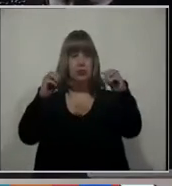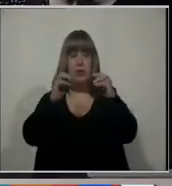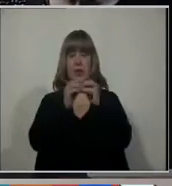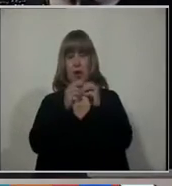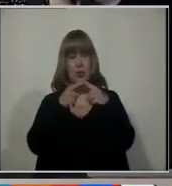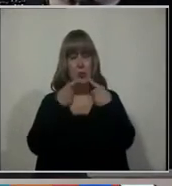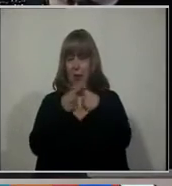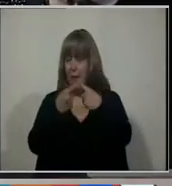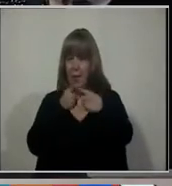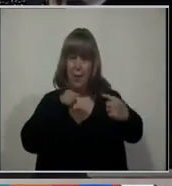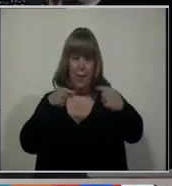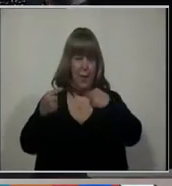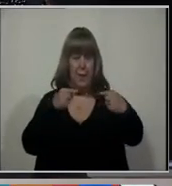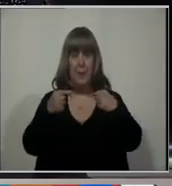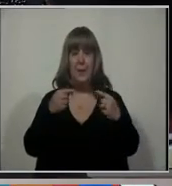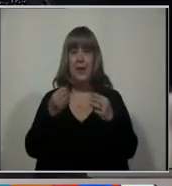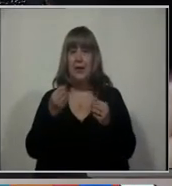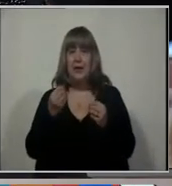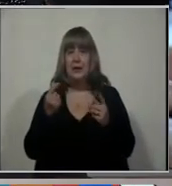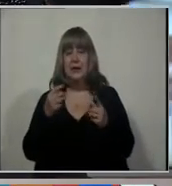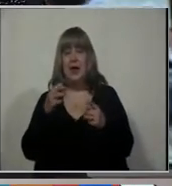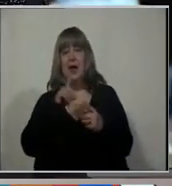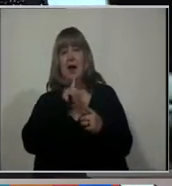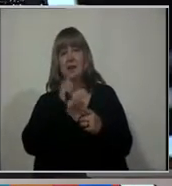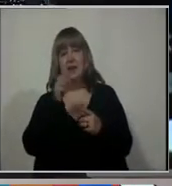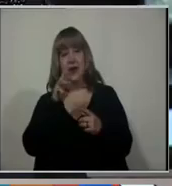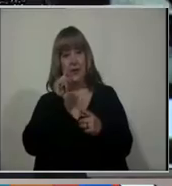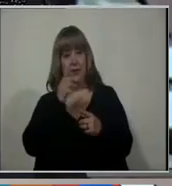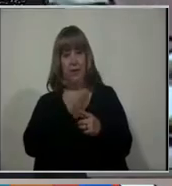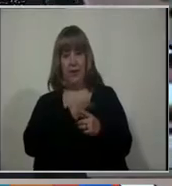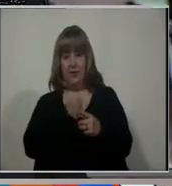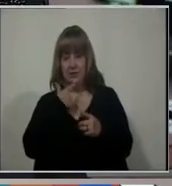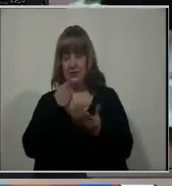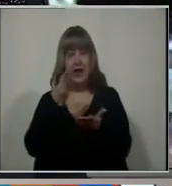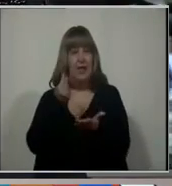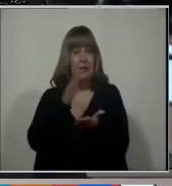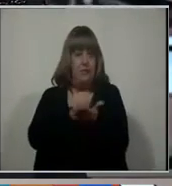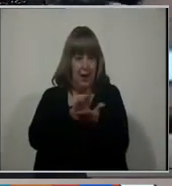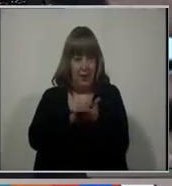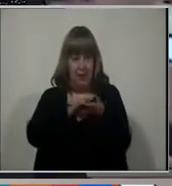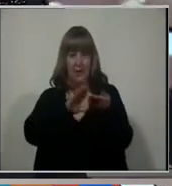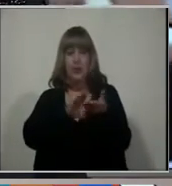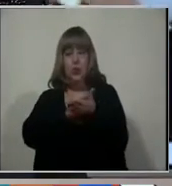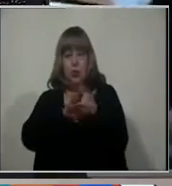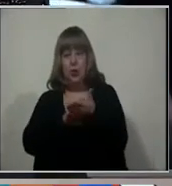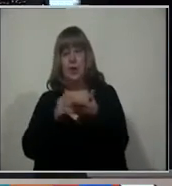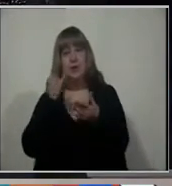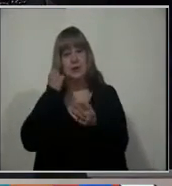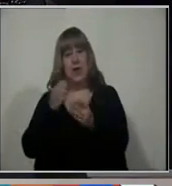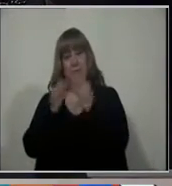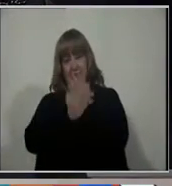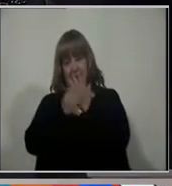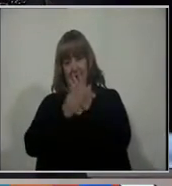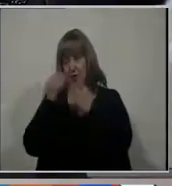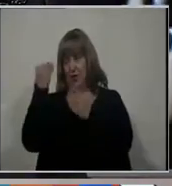que el gobierno pretende bajarle un poco los decibeles. ¿Habría estado el ministro del Interior y